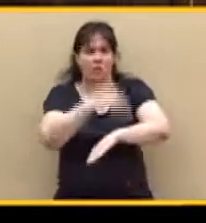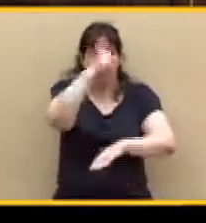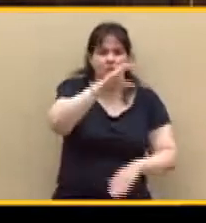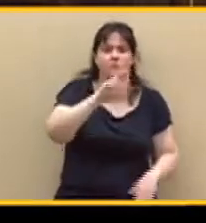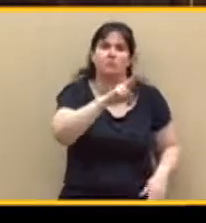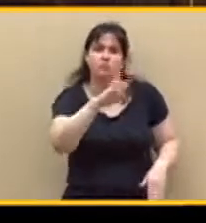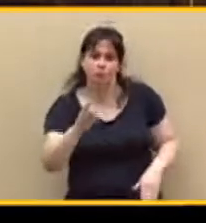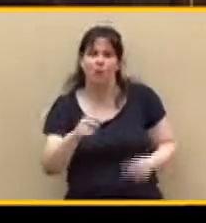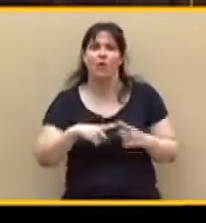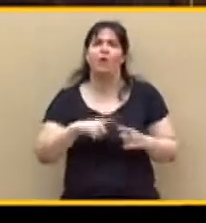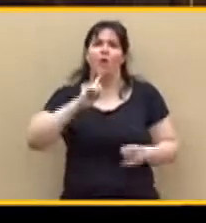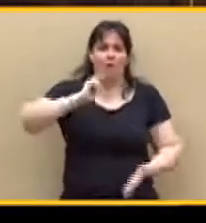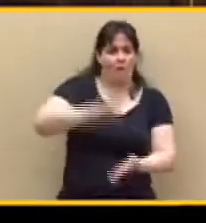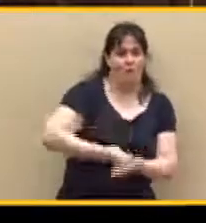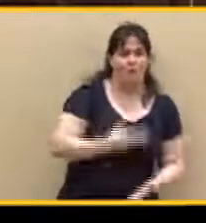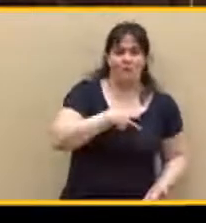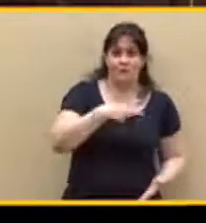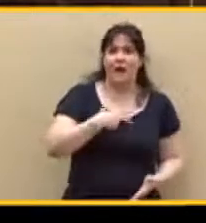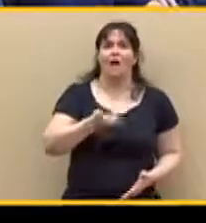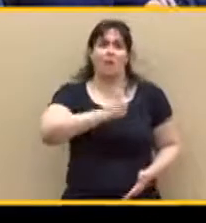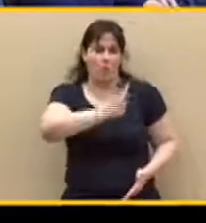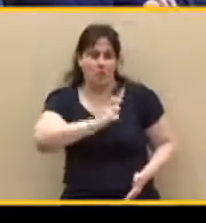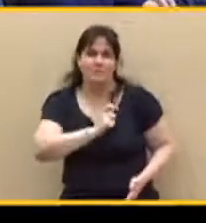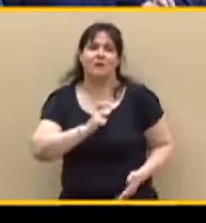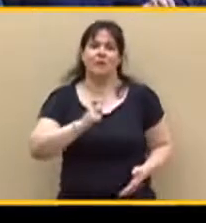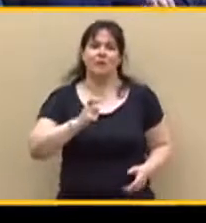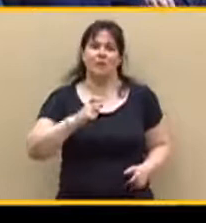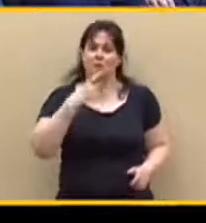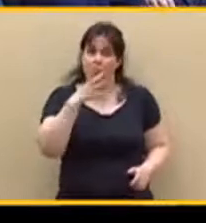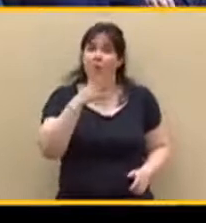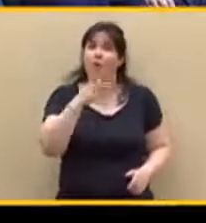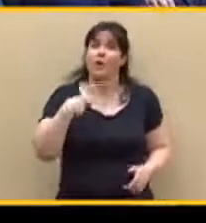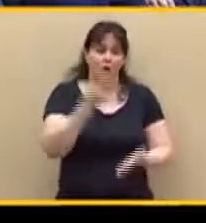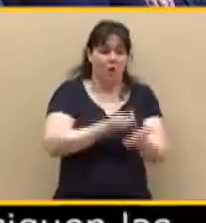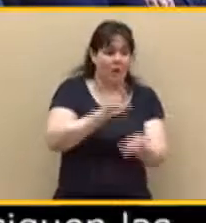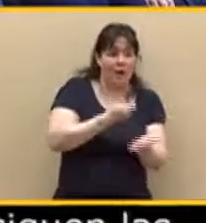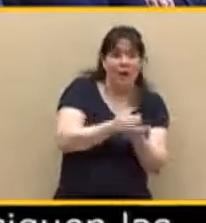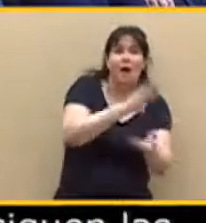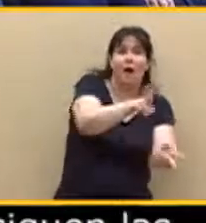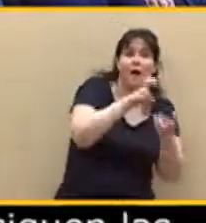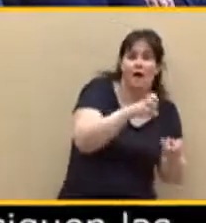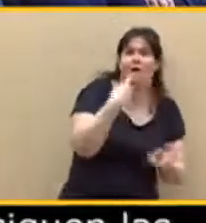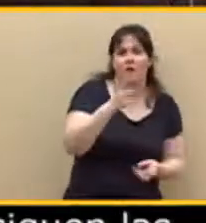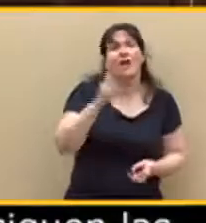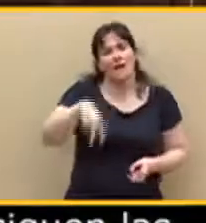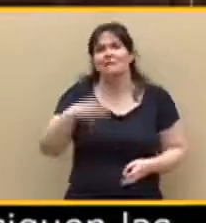un comisario de la policía offshore. Cuando hablamos de pagar impuestos, señorías, su patria no es España. Su patria es Panamá, señorías.